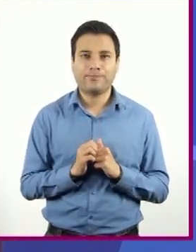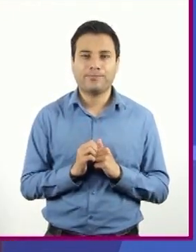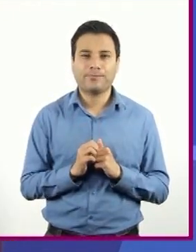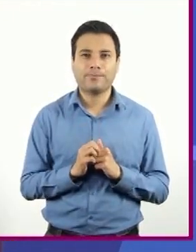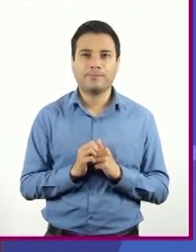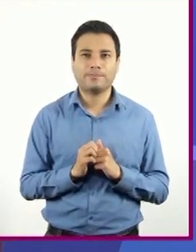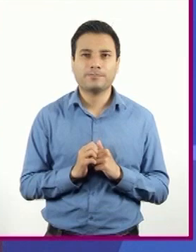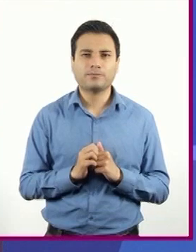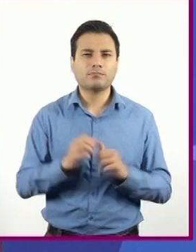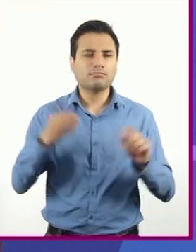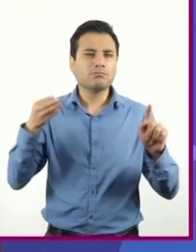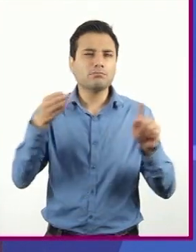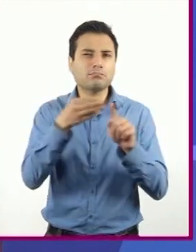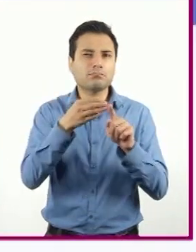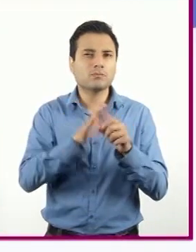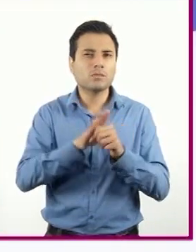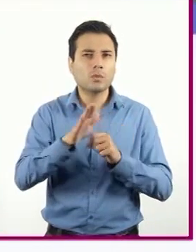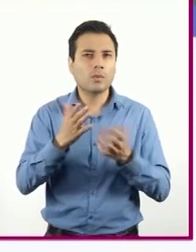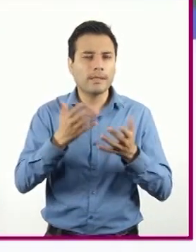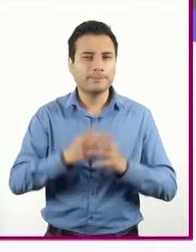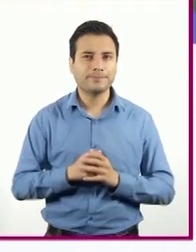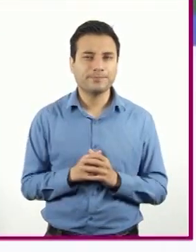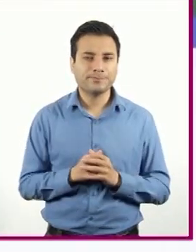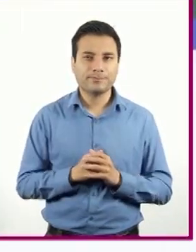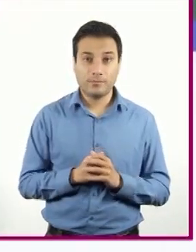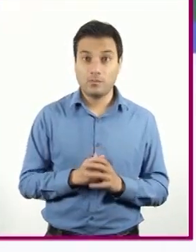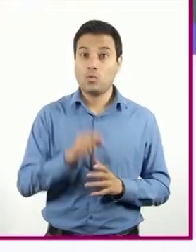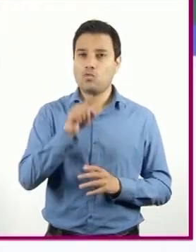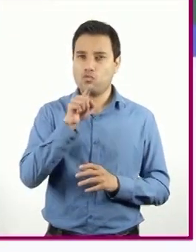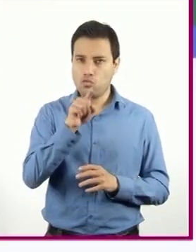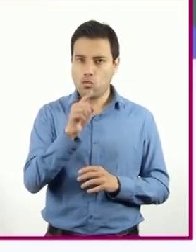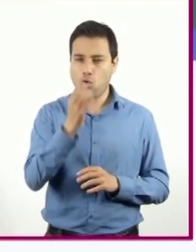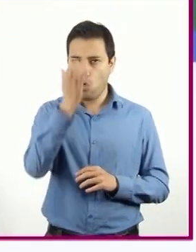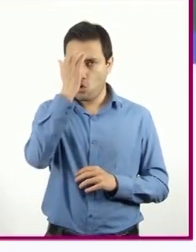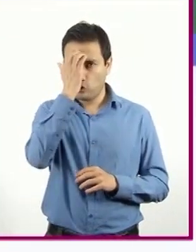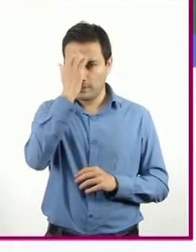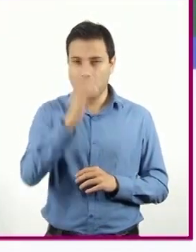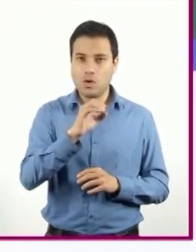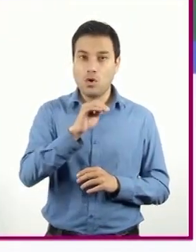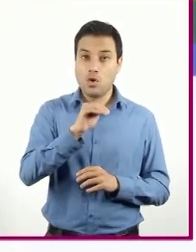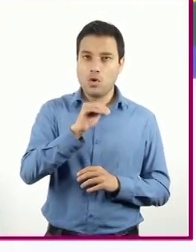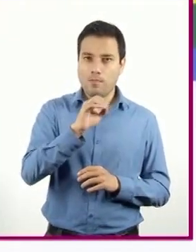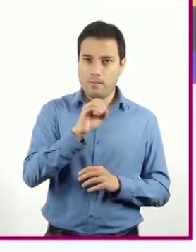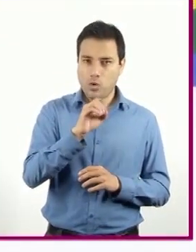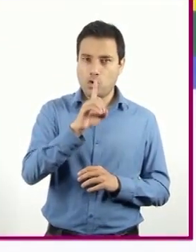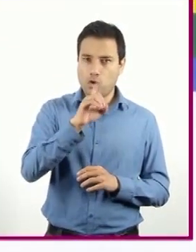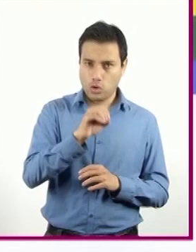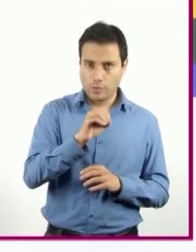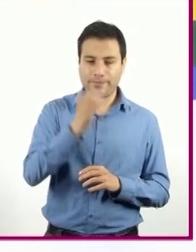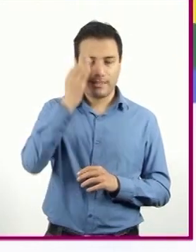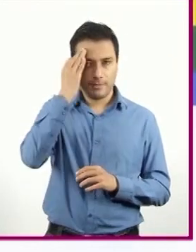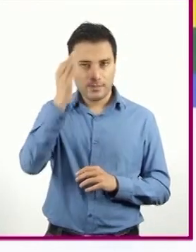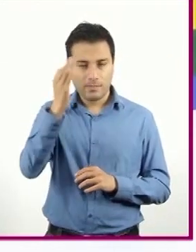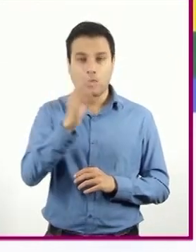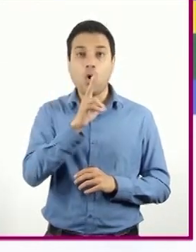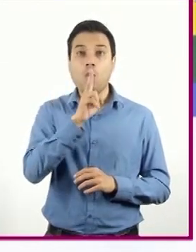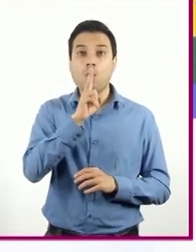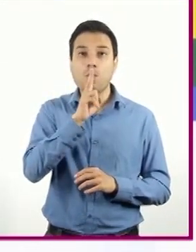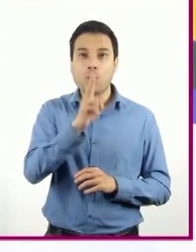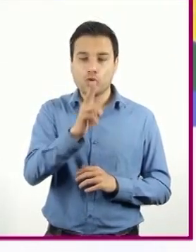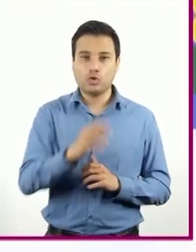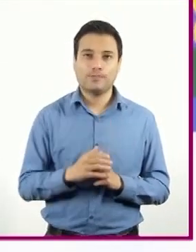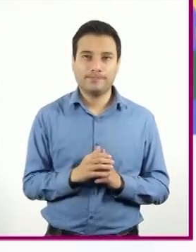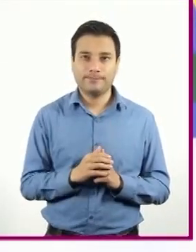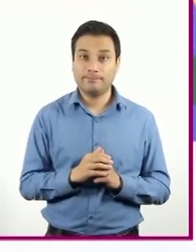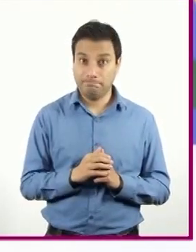Específicamente con el propósito de identificar modos, tiempos y voz en verbos empleados en formularios. Ya